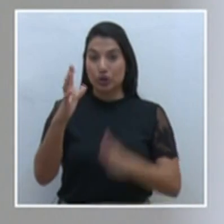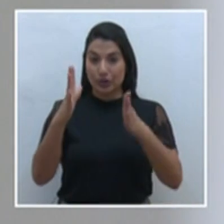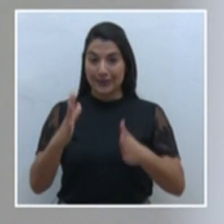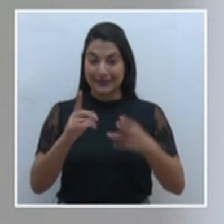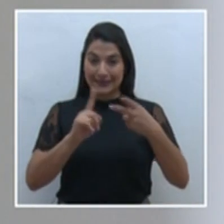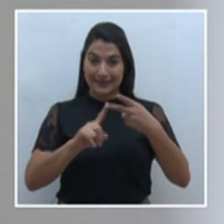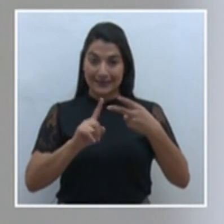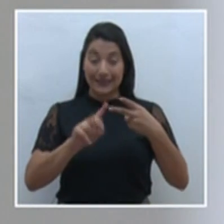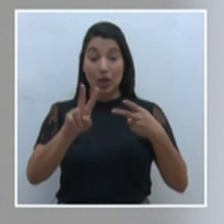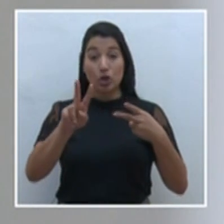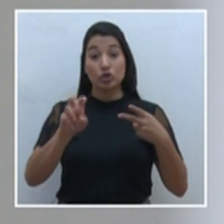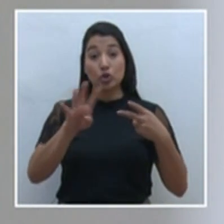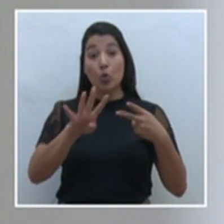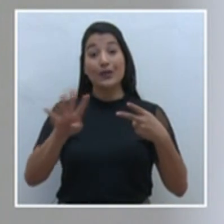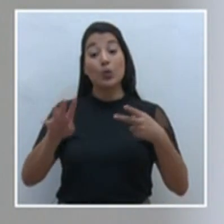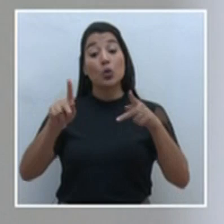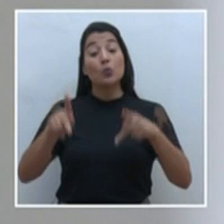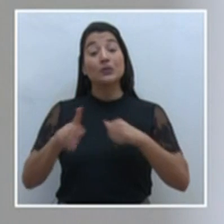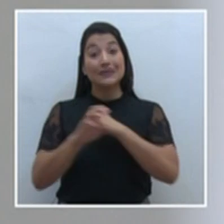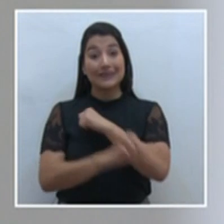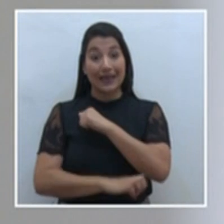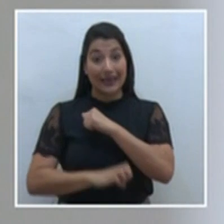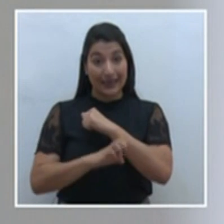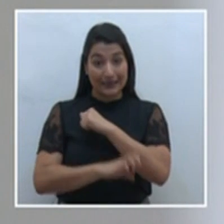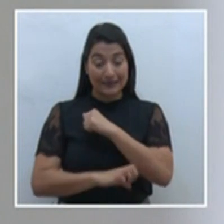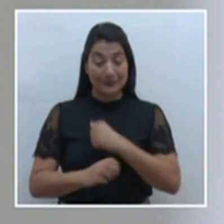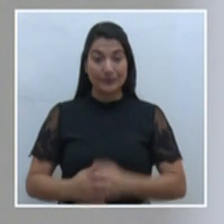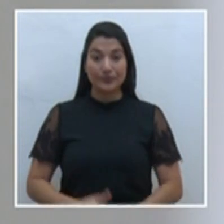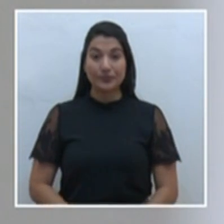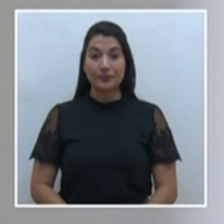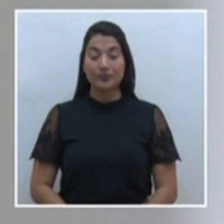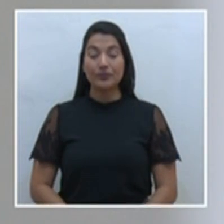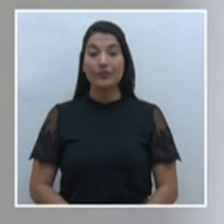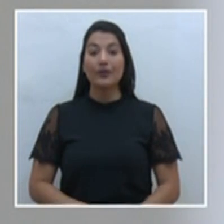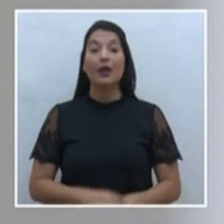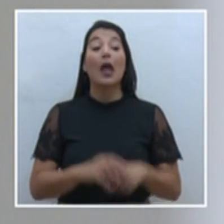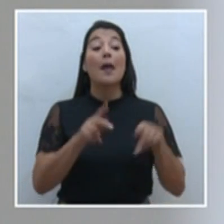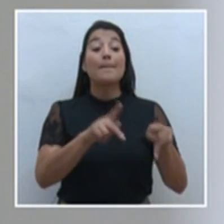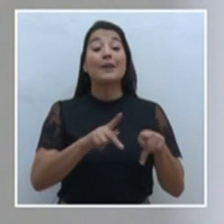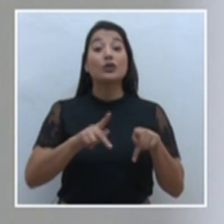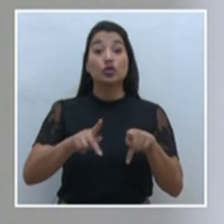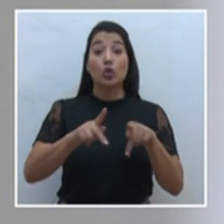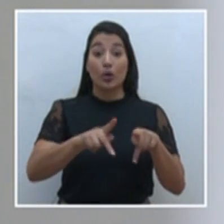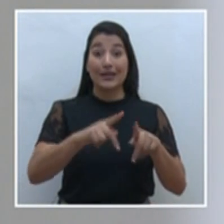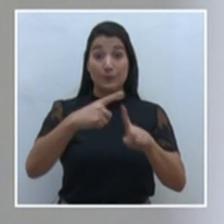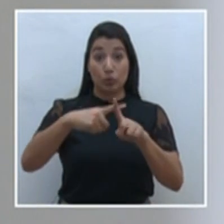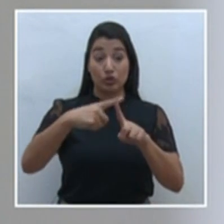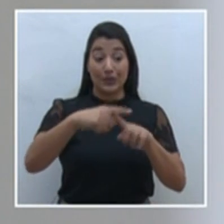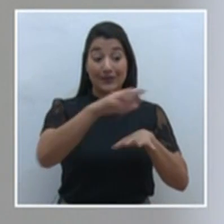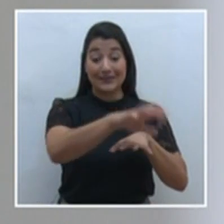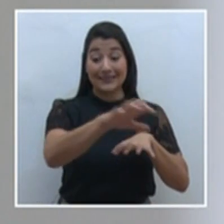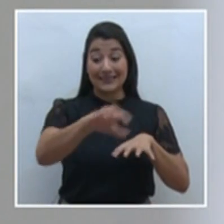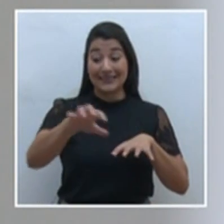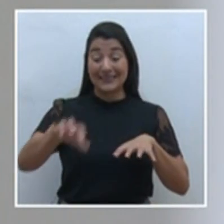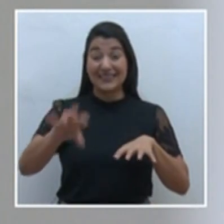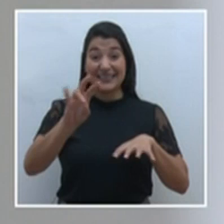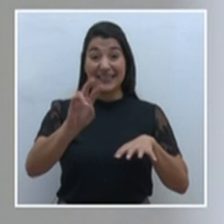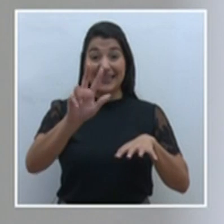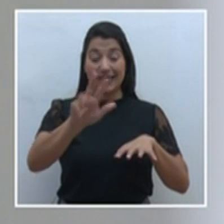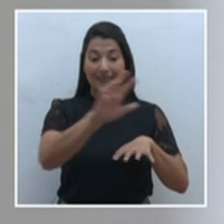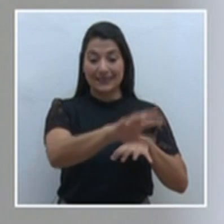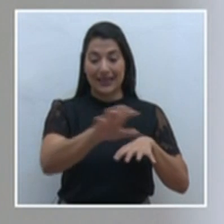y 244 son extranjeros. Se contabilizan casos positivos en 73 cantones, se suma